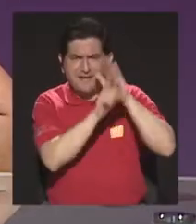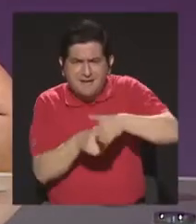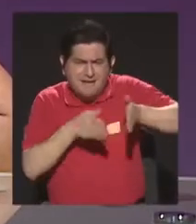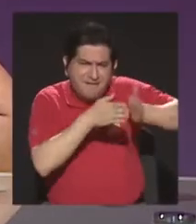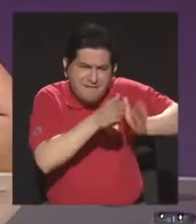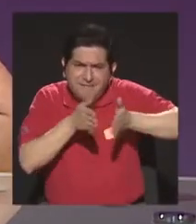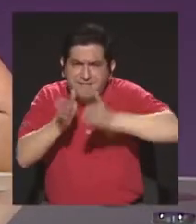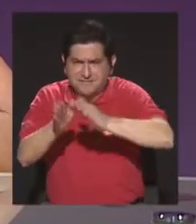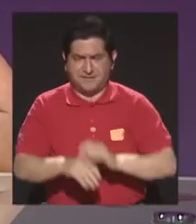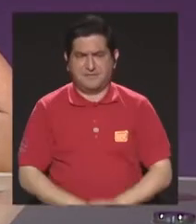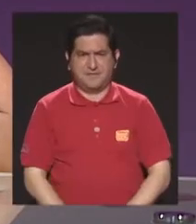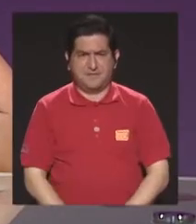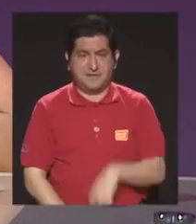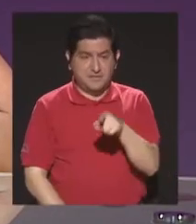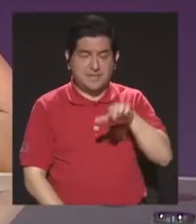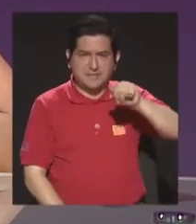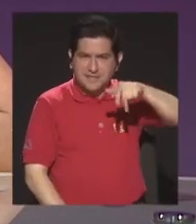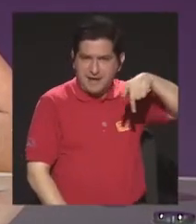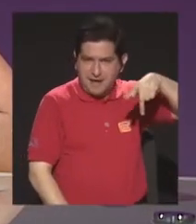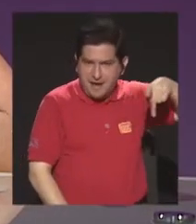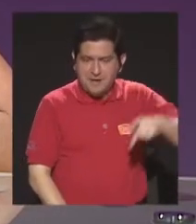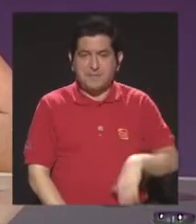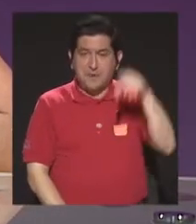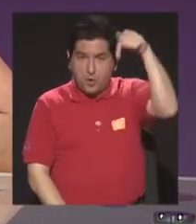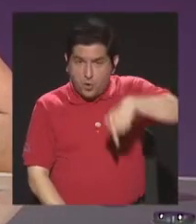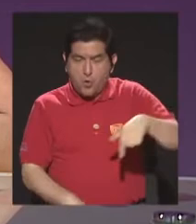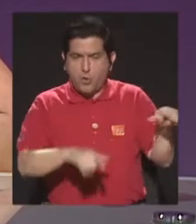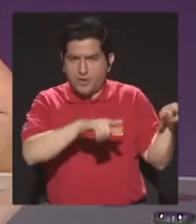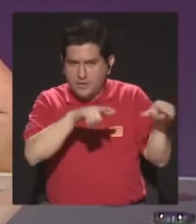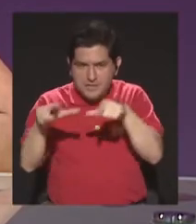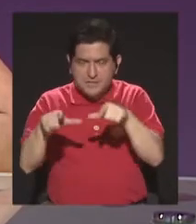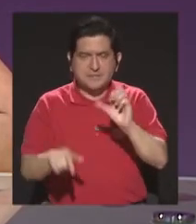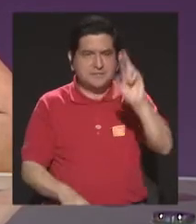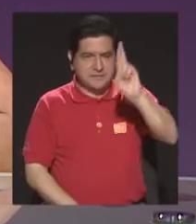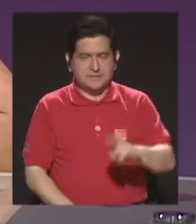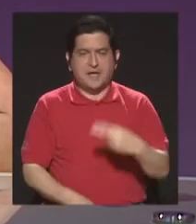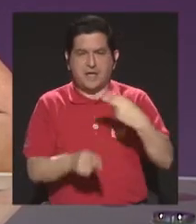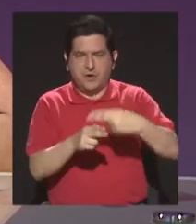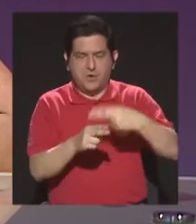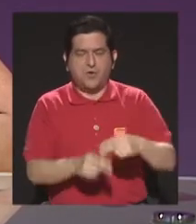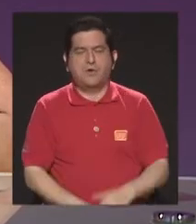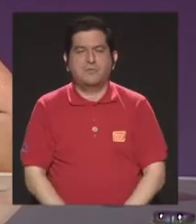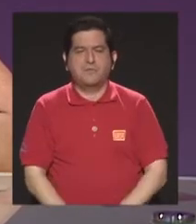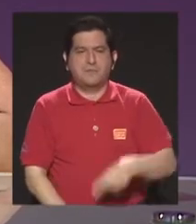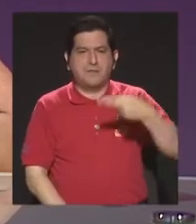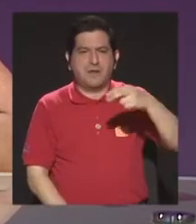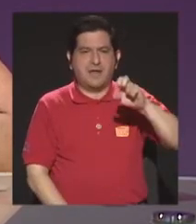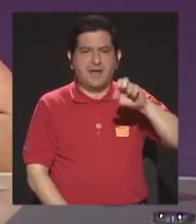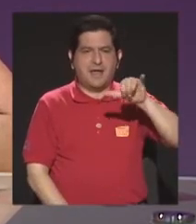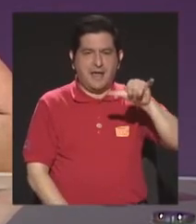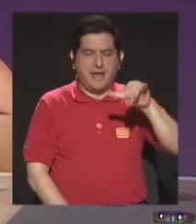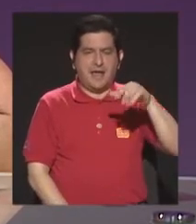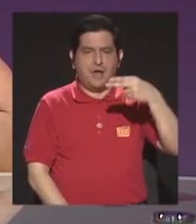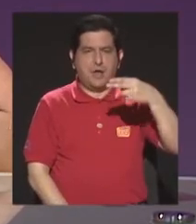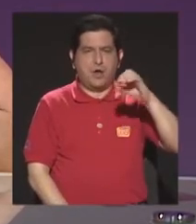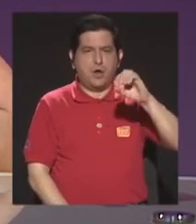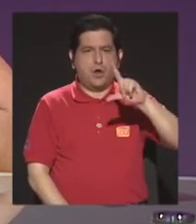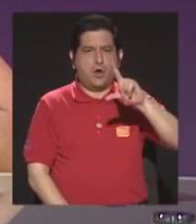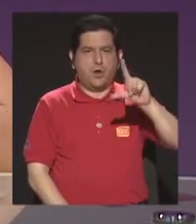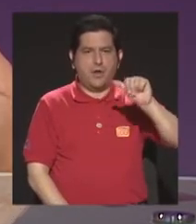callejero. Y esta aplicación está hoy disponible en Costa Rica, se llama Hey Hola Back Costa Rica.